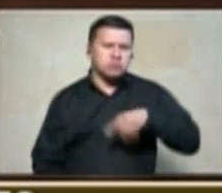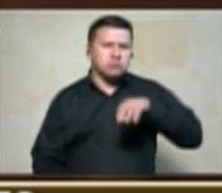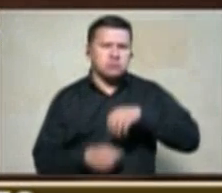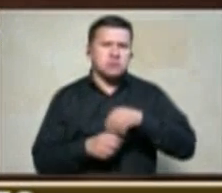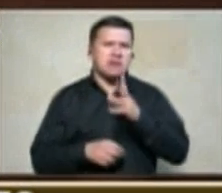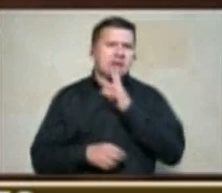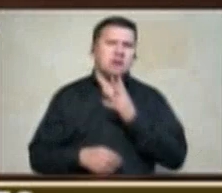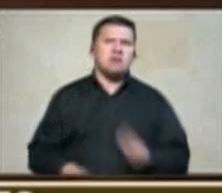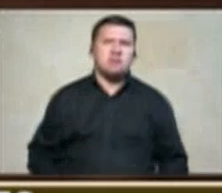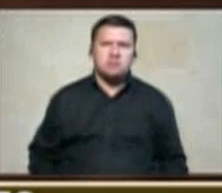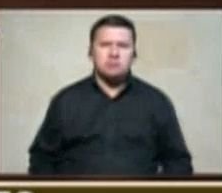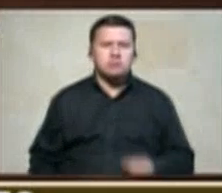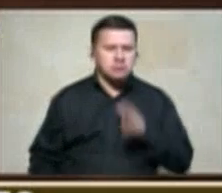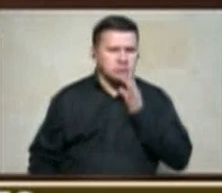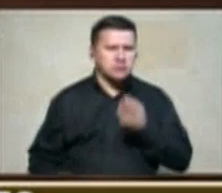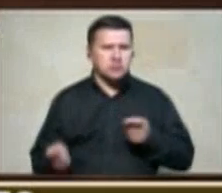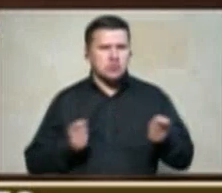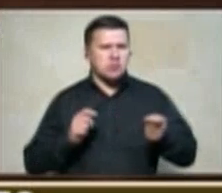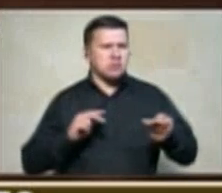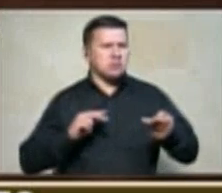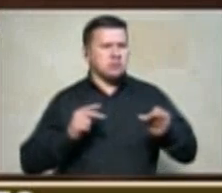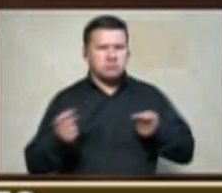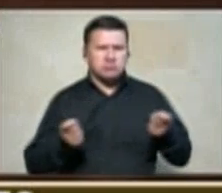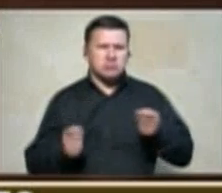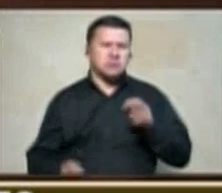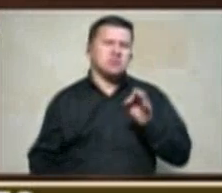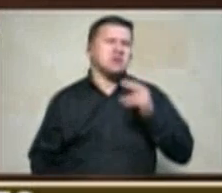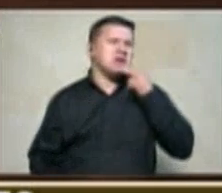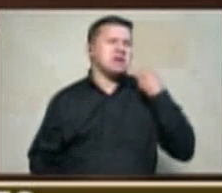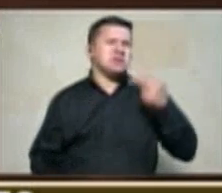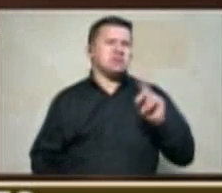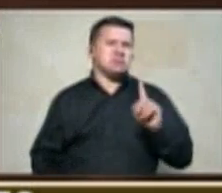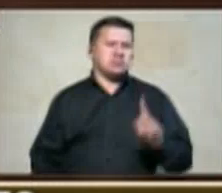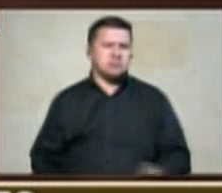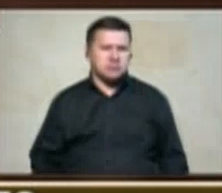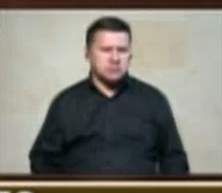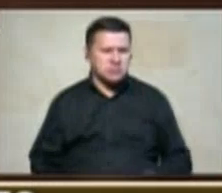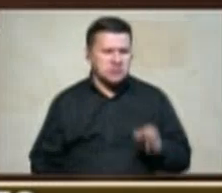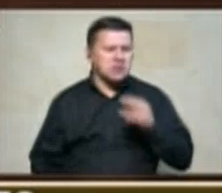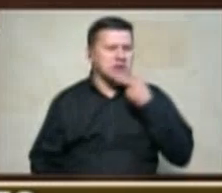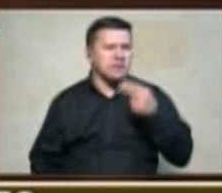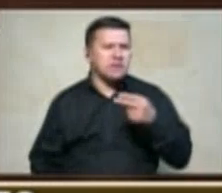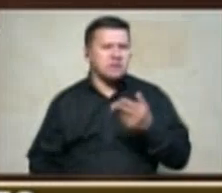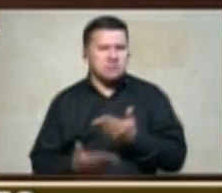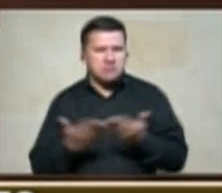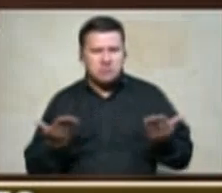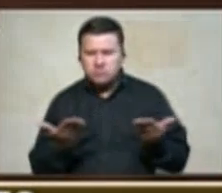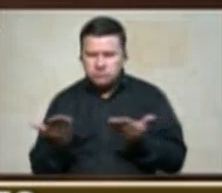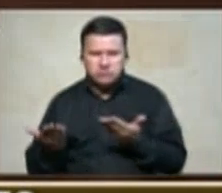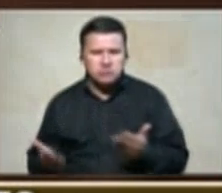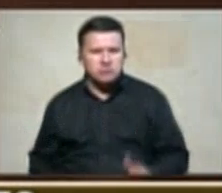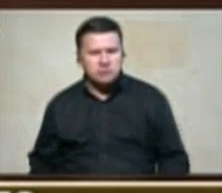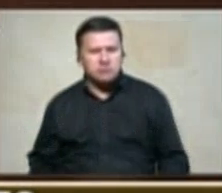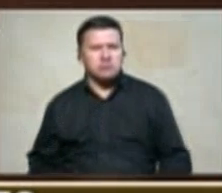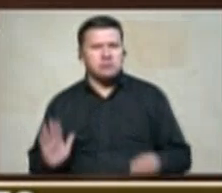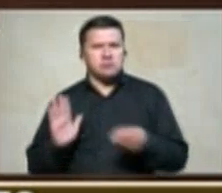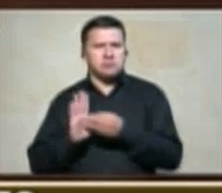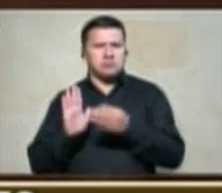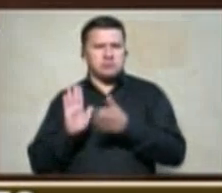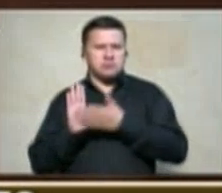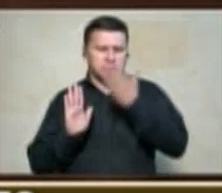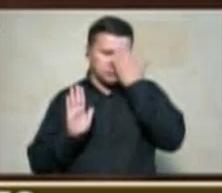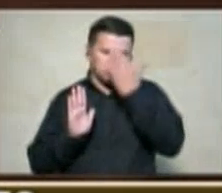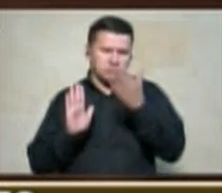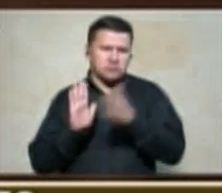nosotros hablamos, una verdad controvertida, no la verdad histórica. La verdad histórica tiene otra fundamentación,